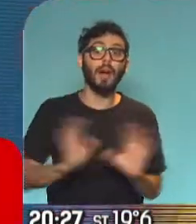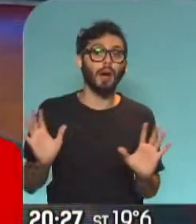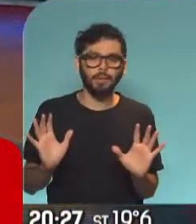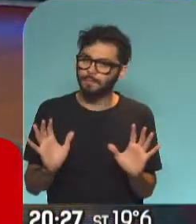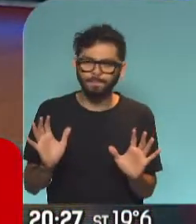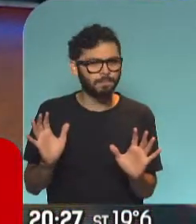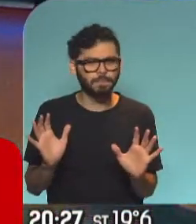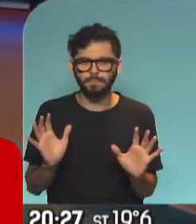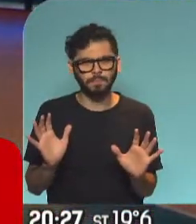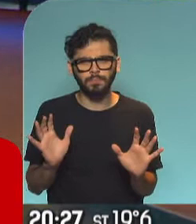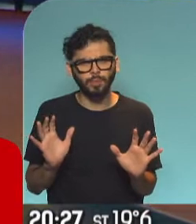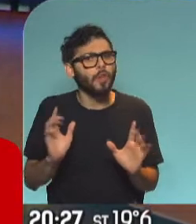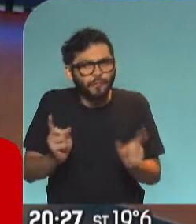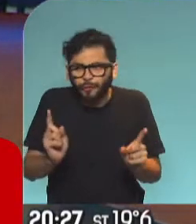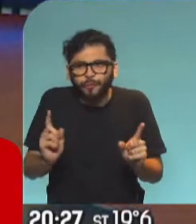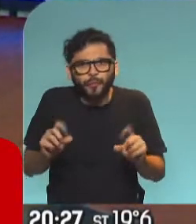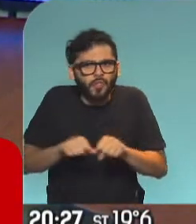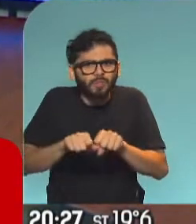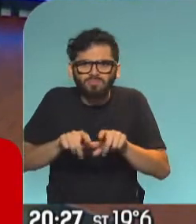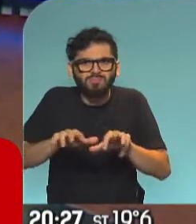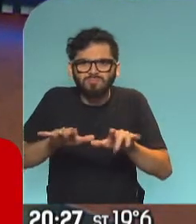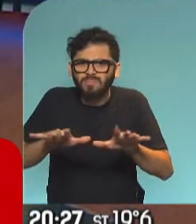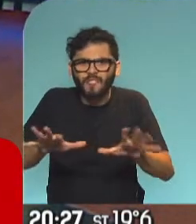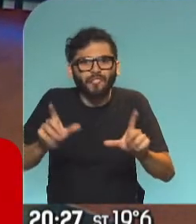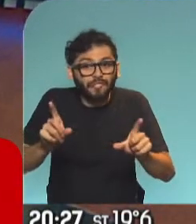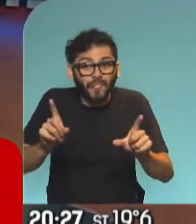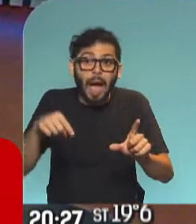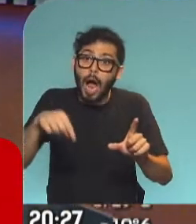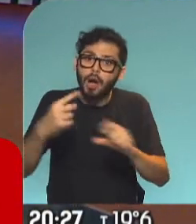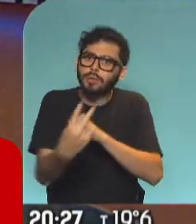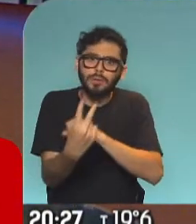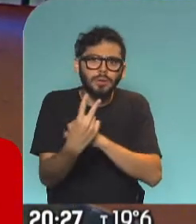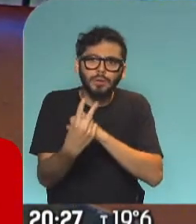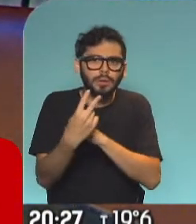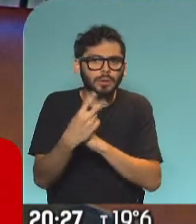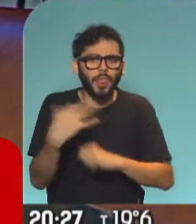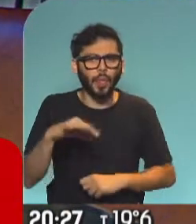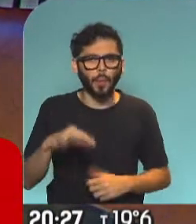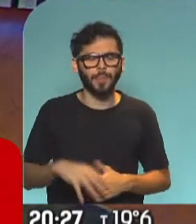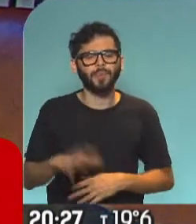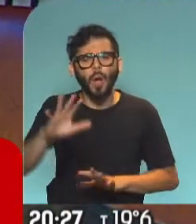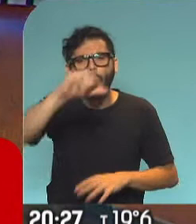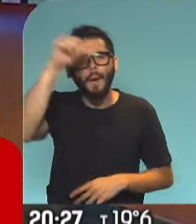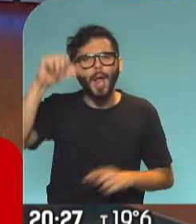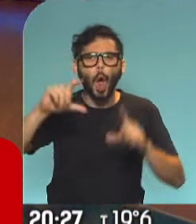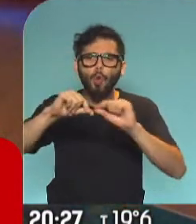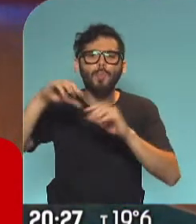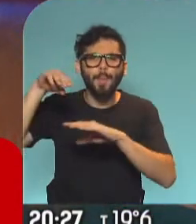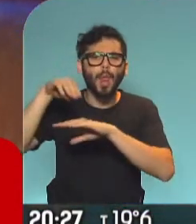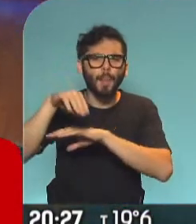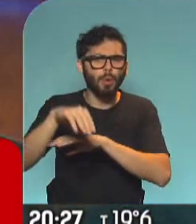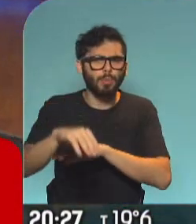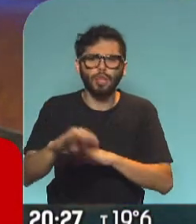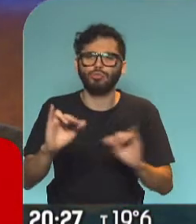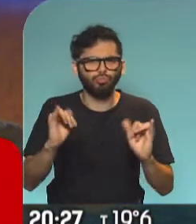pandemia. Estamos atravesando, estamos en plena pandemia, por eso hay que cuidarse más que nunca. Mira, va a bajar el número en verano, pero esto significa